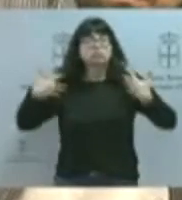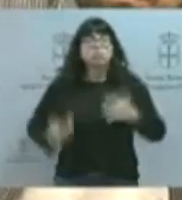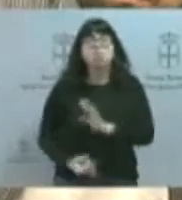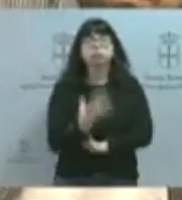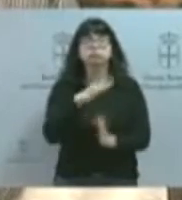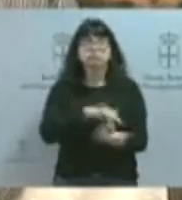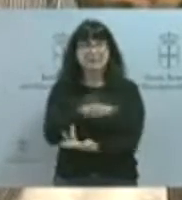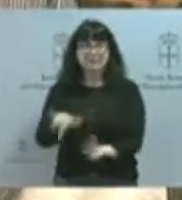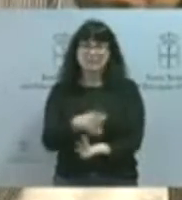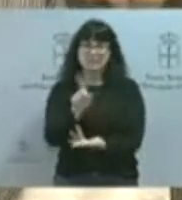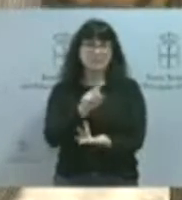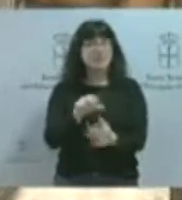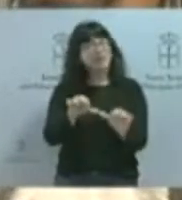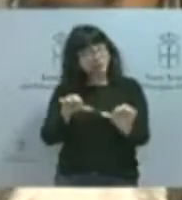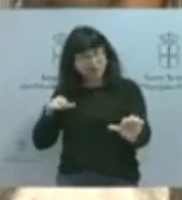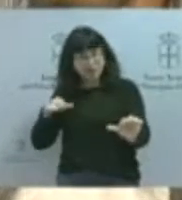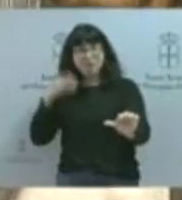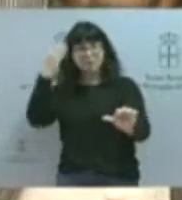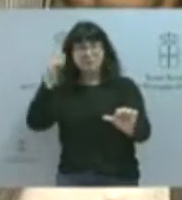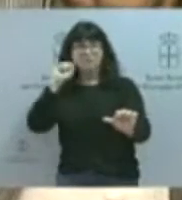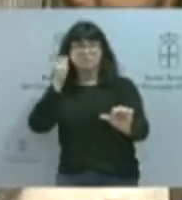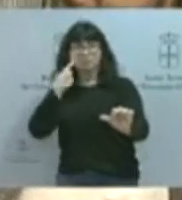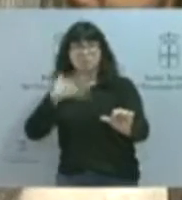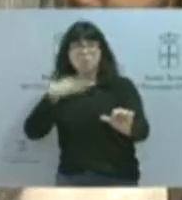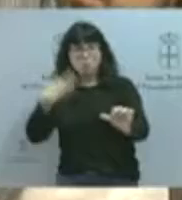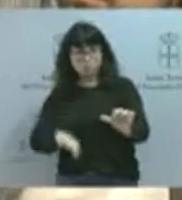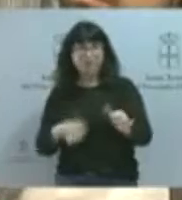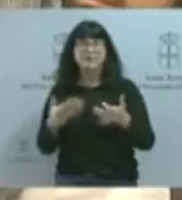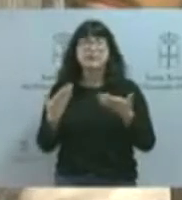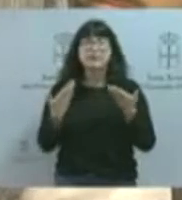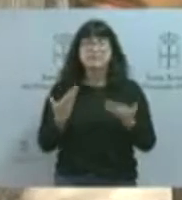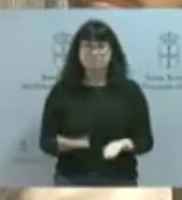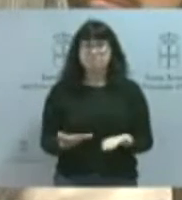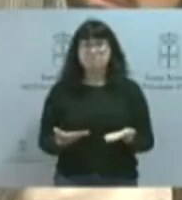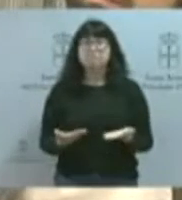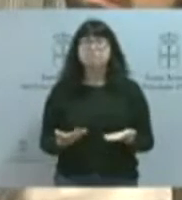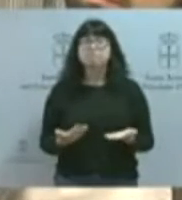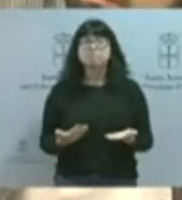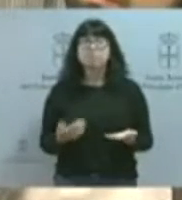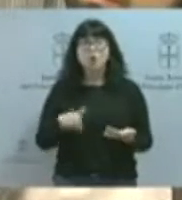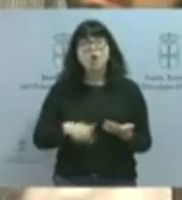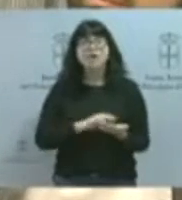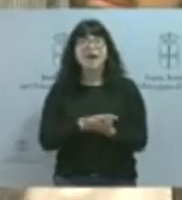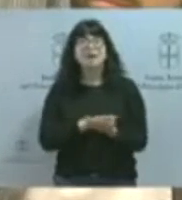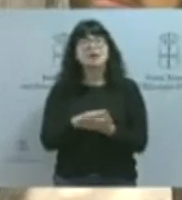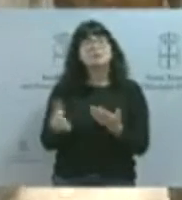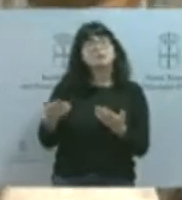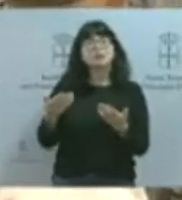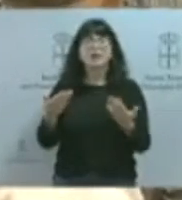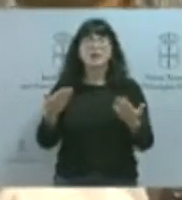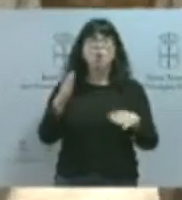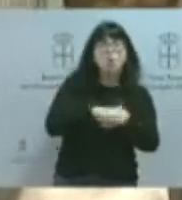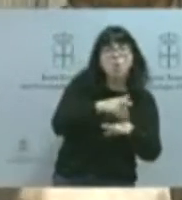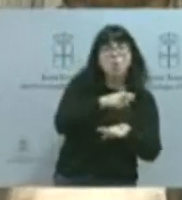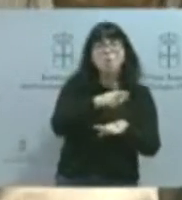ningún culpable. No es habitual hoy en día en la política hablar de culpables o de responsabilidades, acostumbradas a debates que solo tienen en